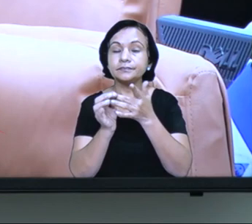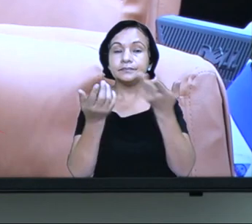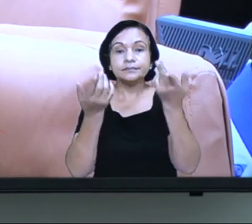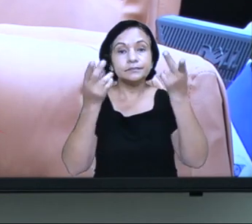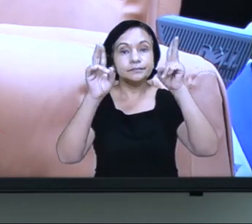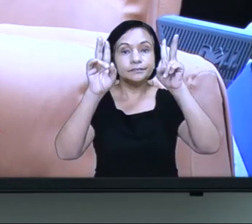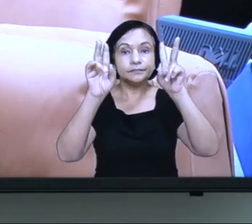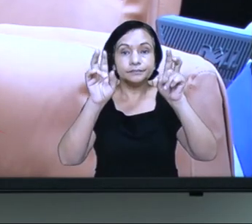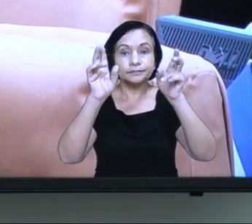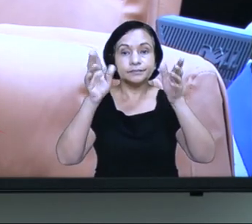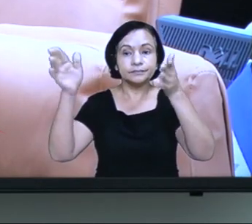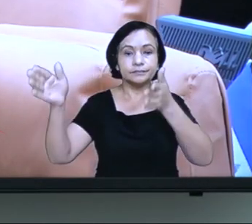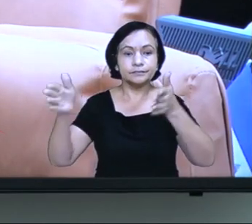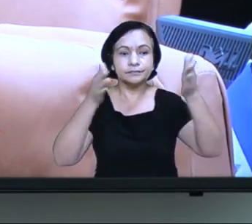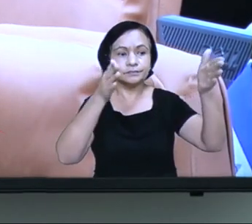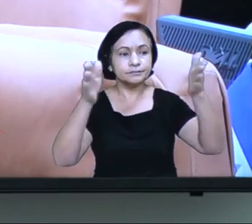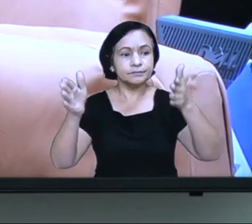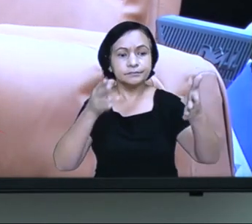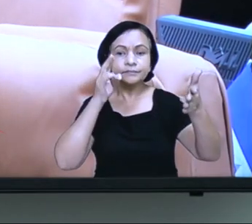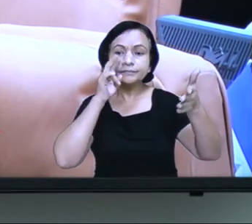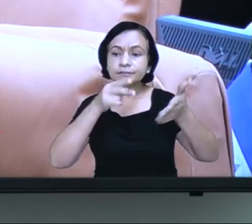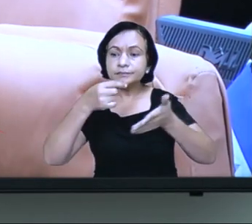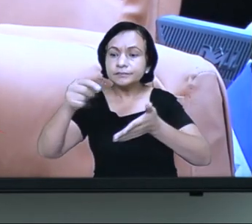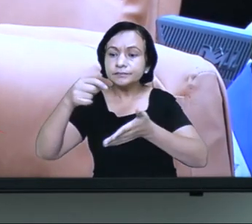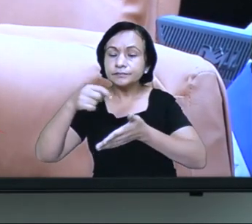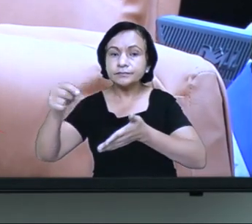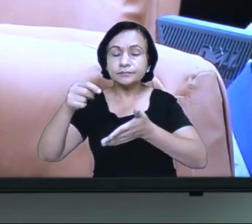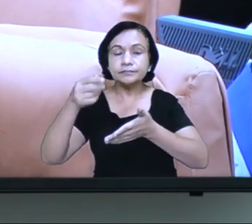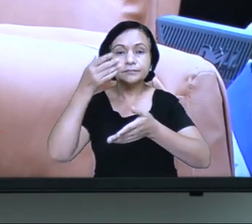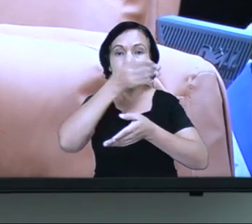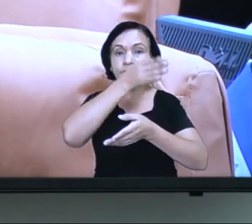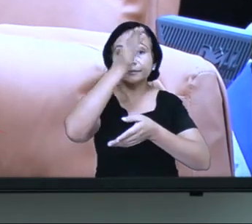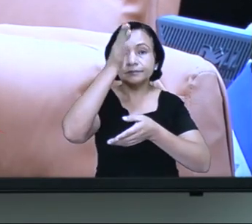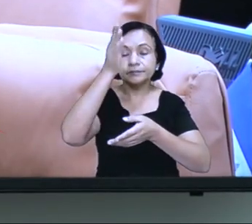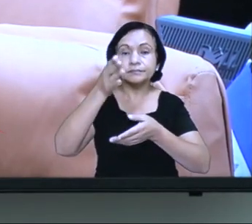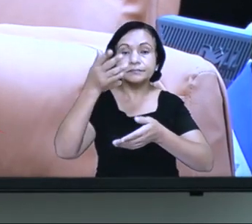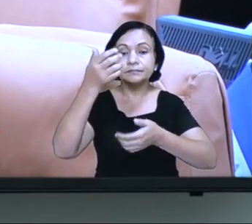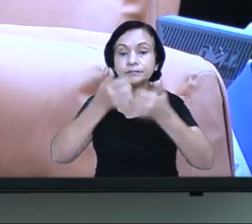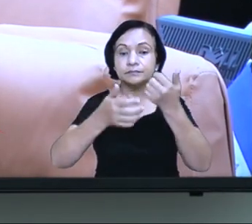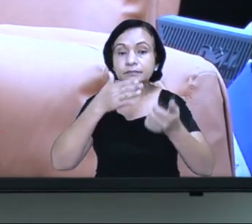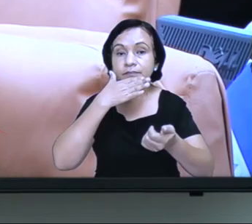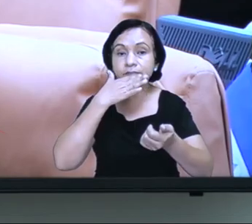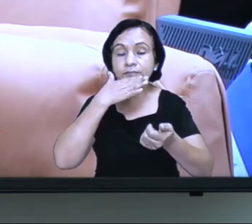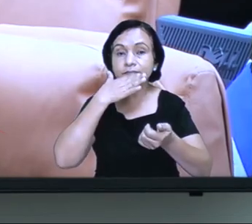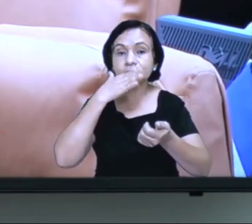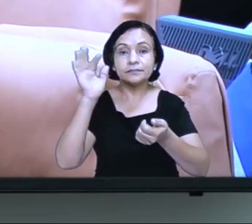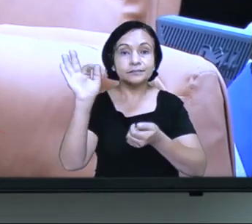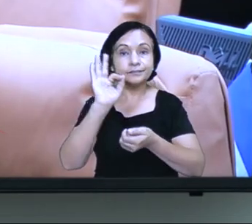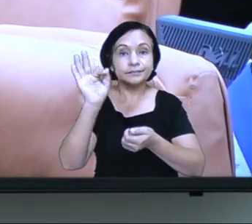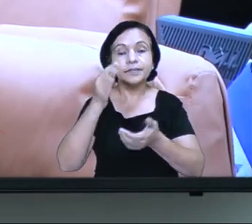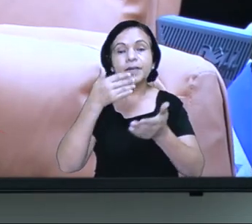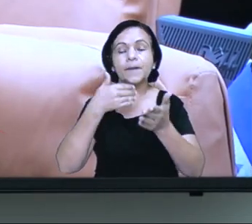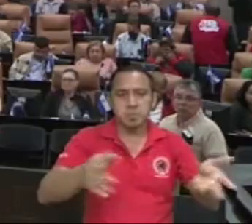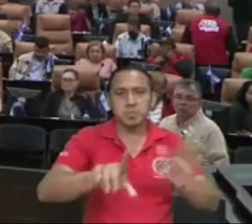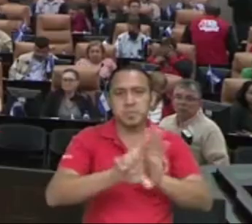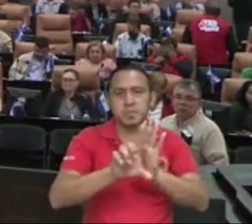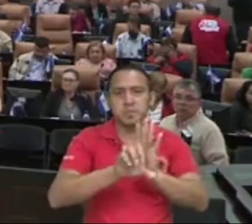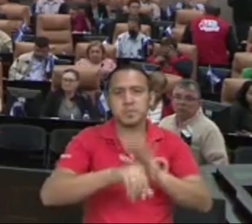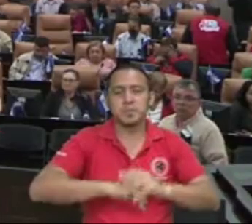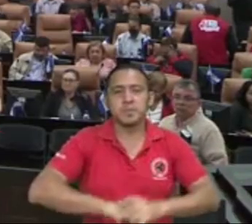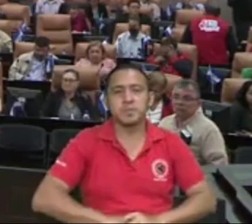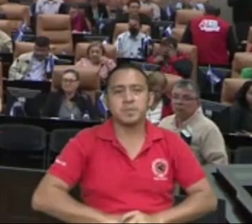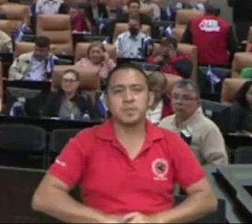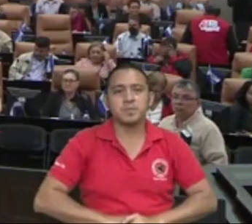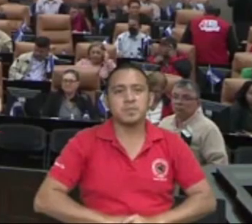materia de carga, así como la capacidad de gestionar los riesgos de un modo más eficiente. El